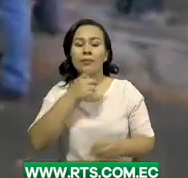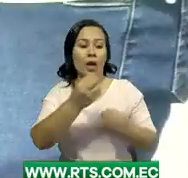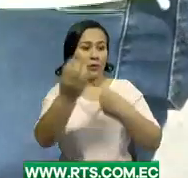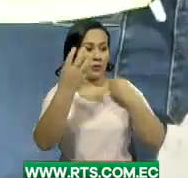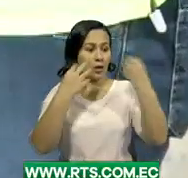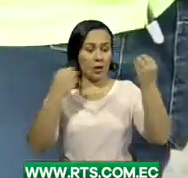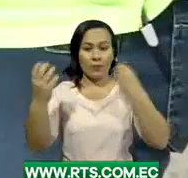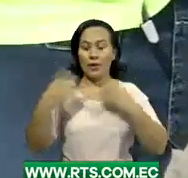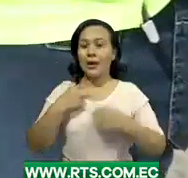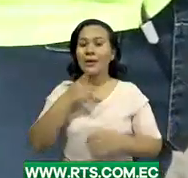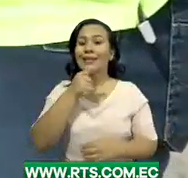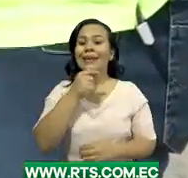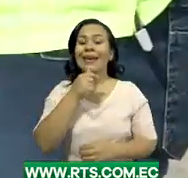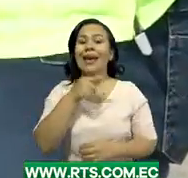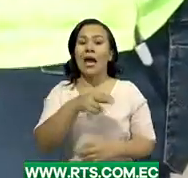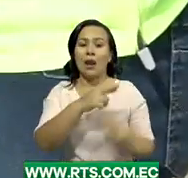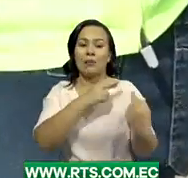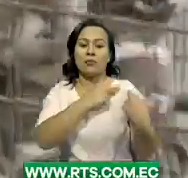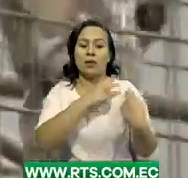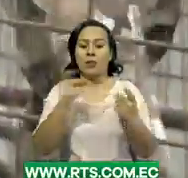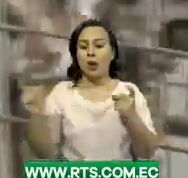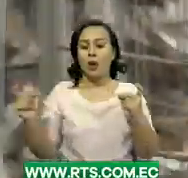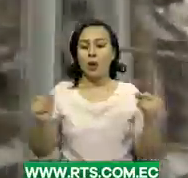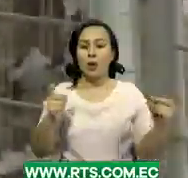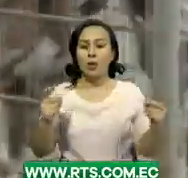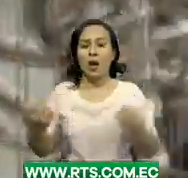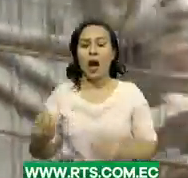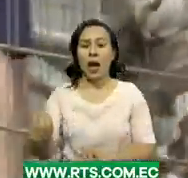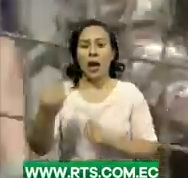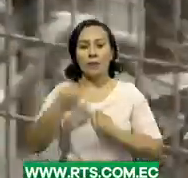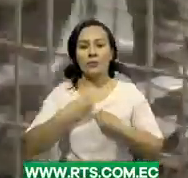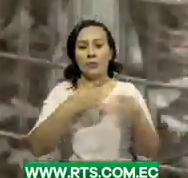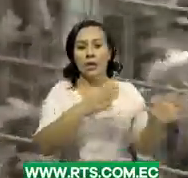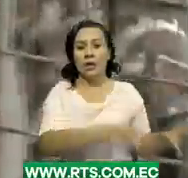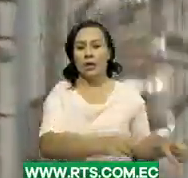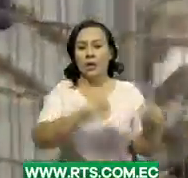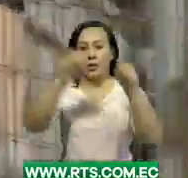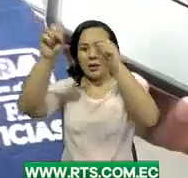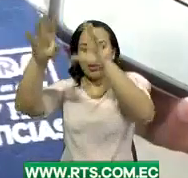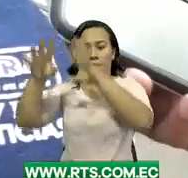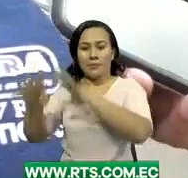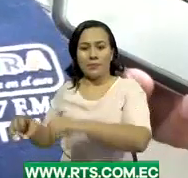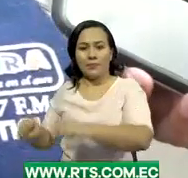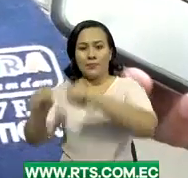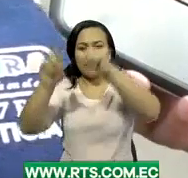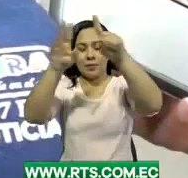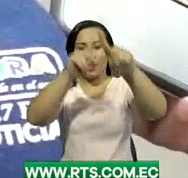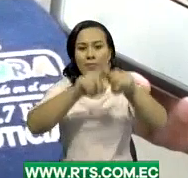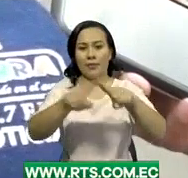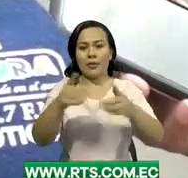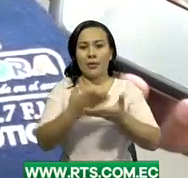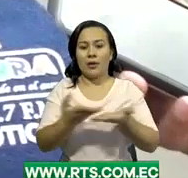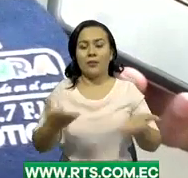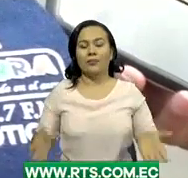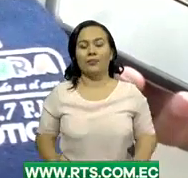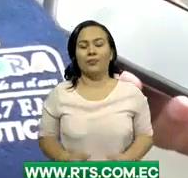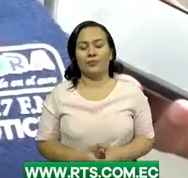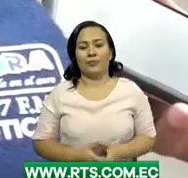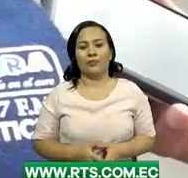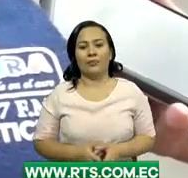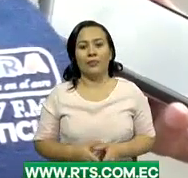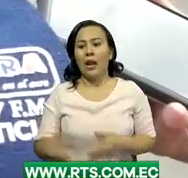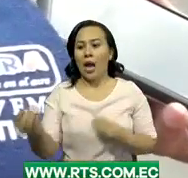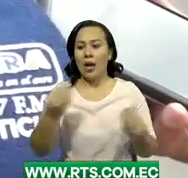policiales encargados de estos operativos confirmaron el traslado de algunos reos. Inteligencia y el sistema